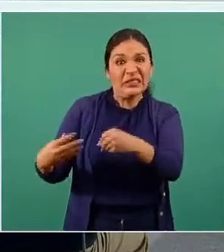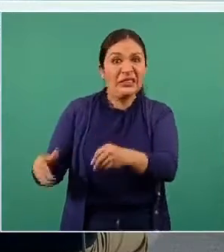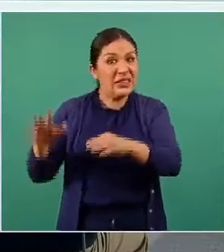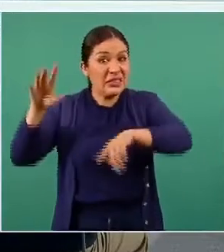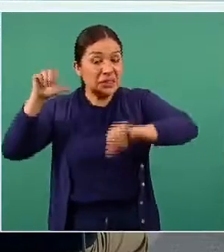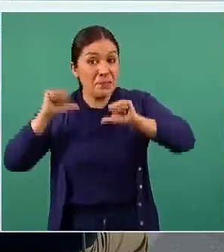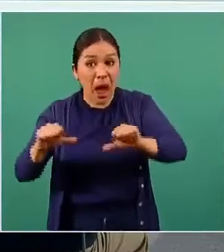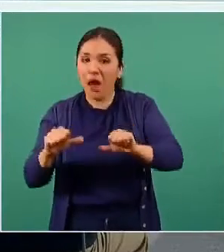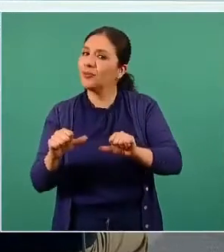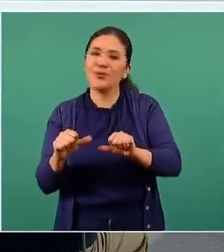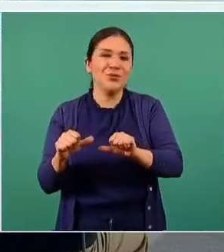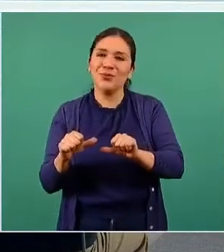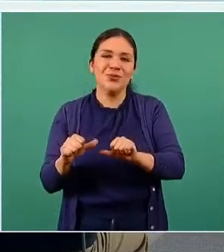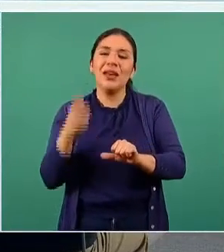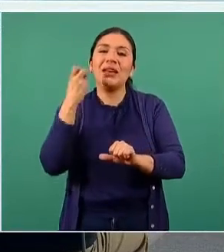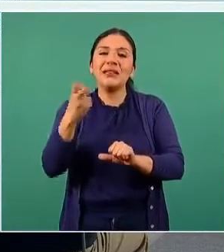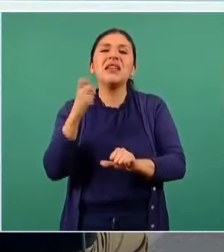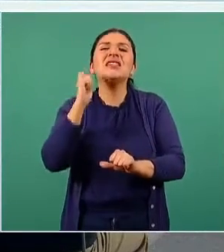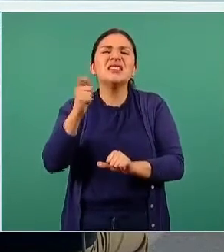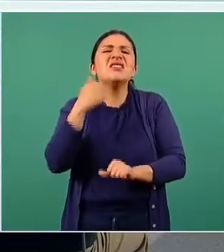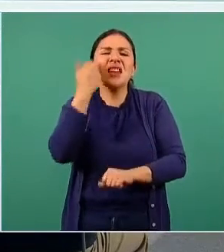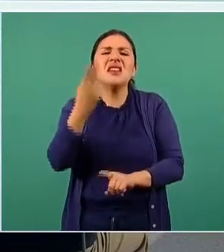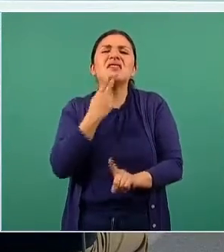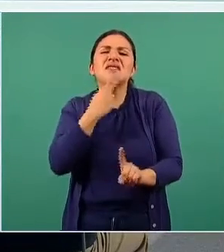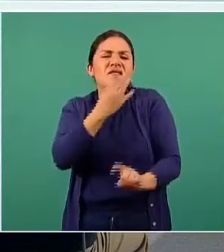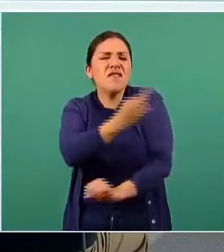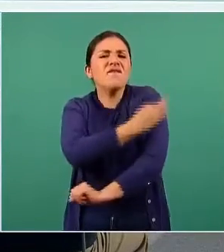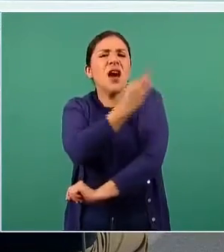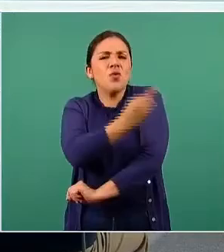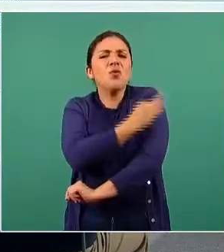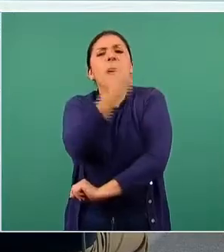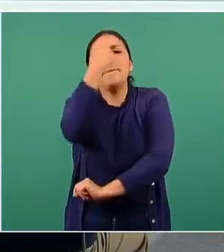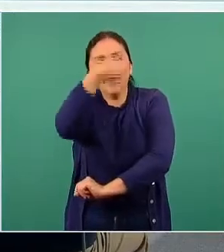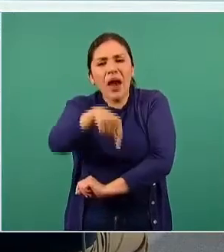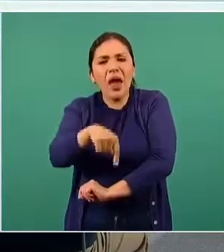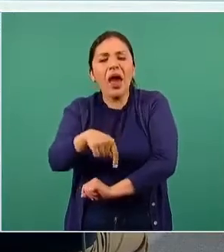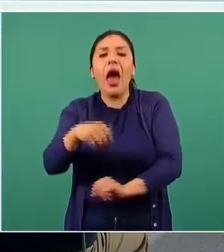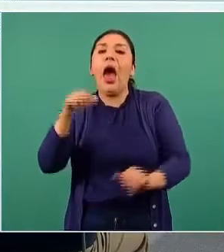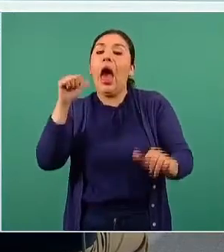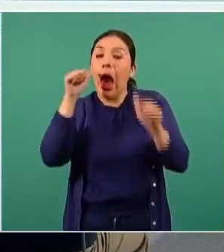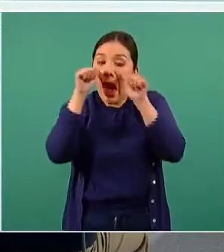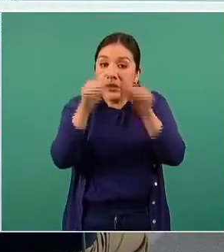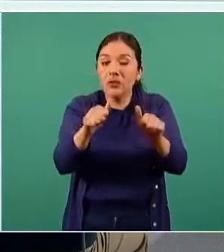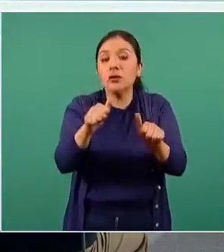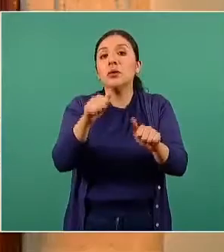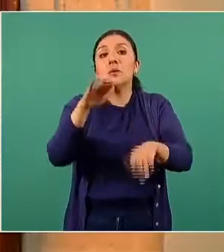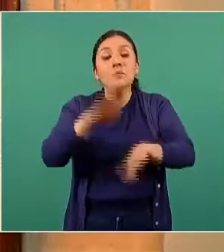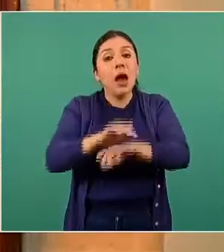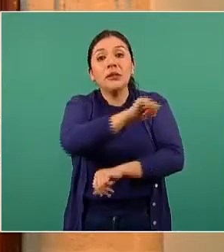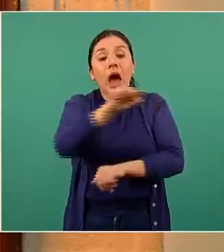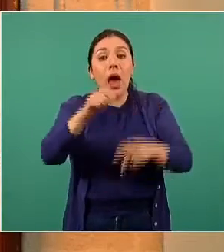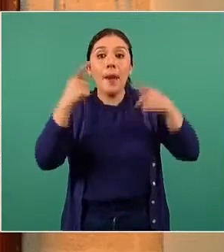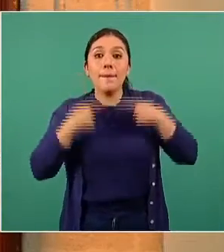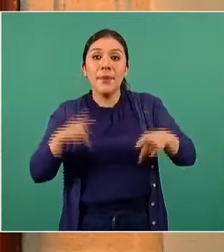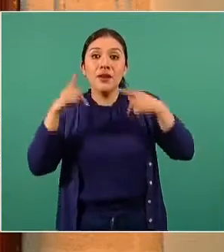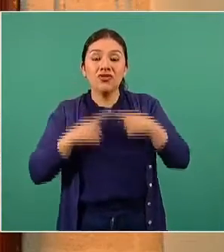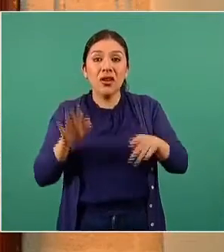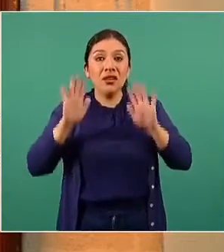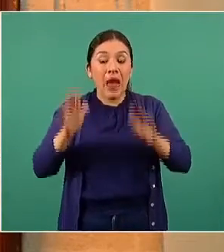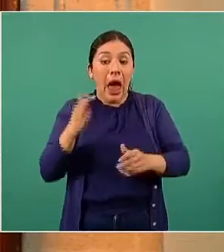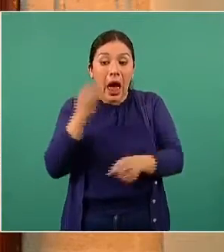del virus y por lo tanto los contagios y los casos, pero sí va destinada a, y sobre todo en los grupos que hasta el momento se